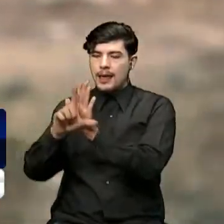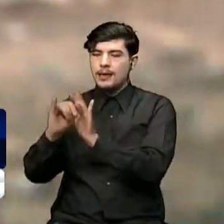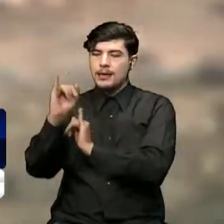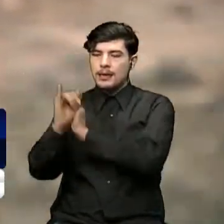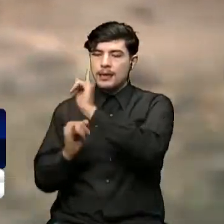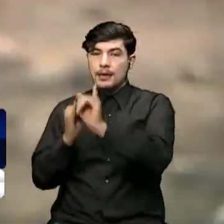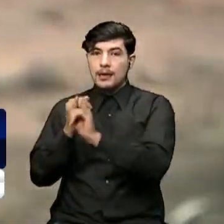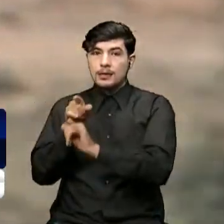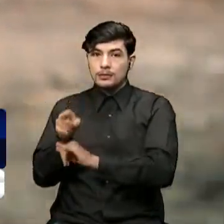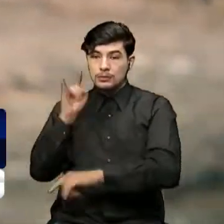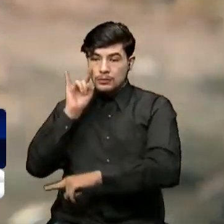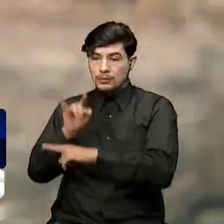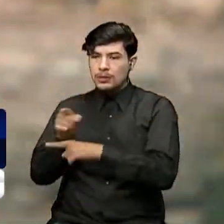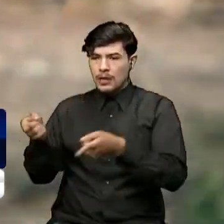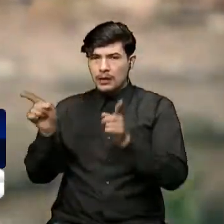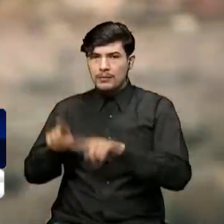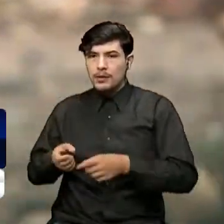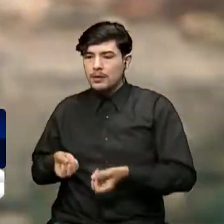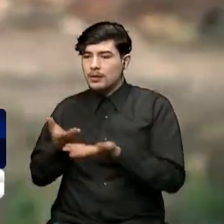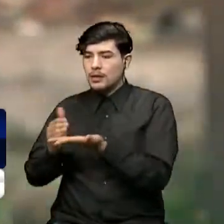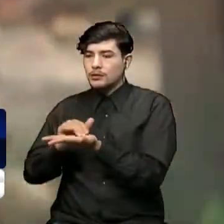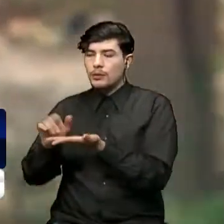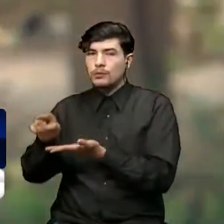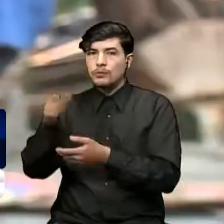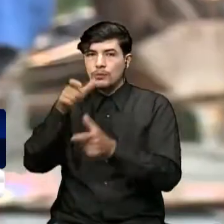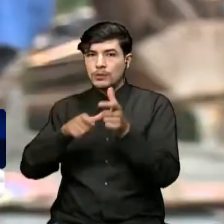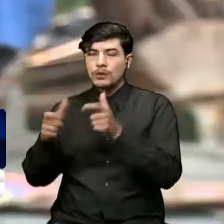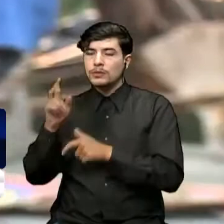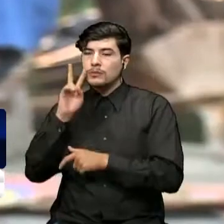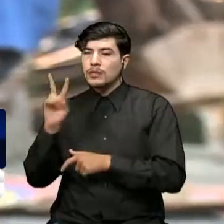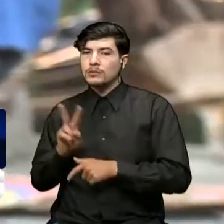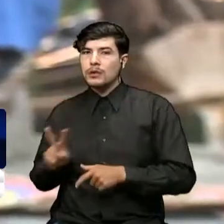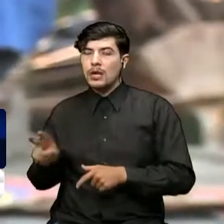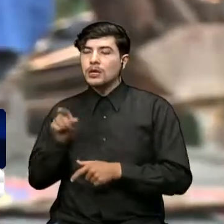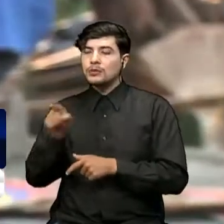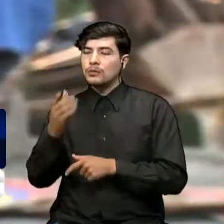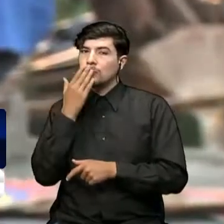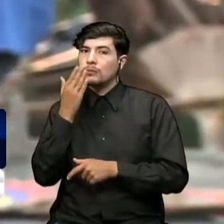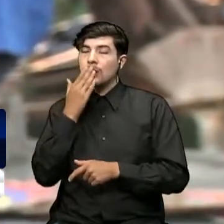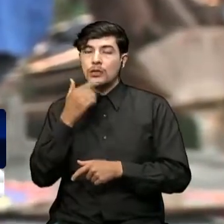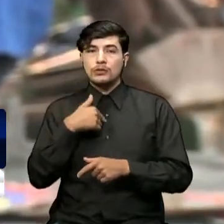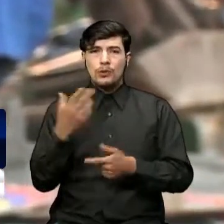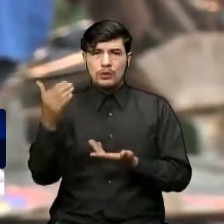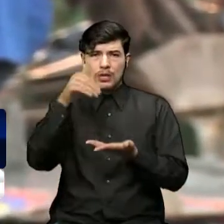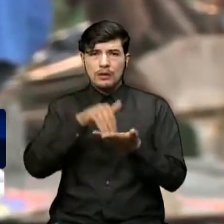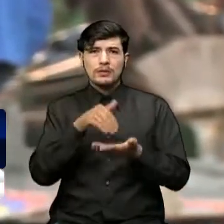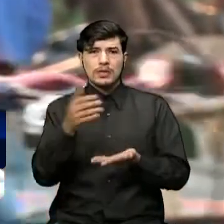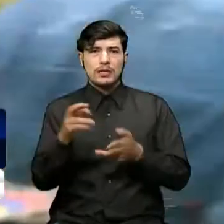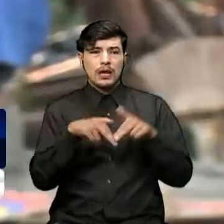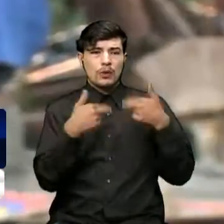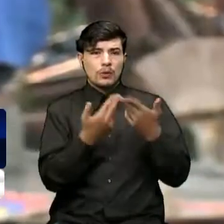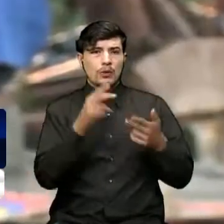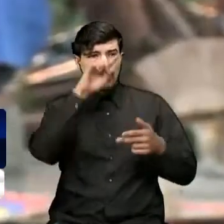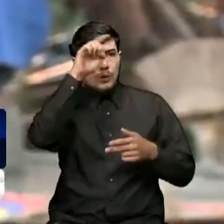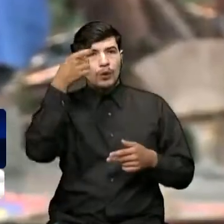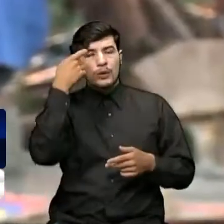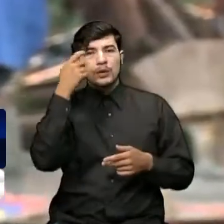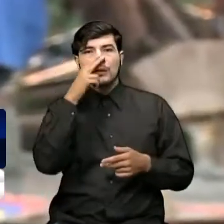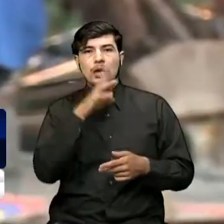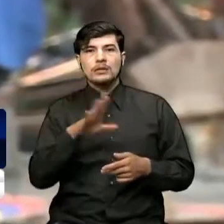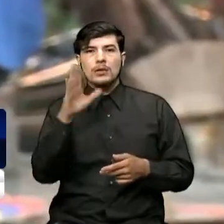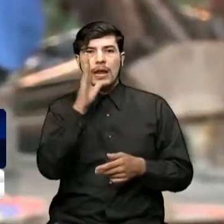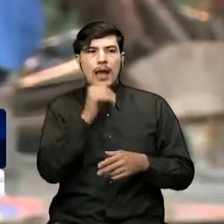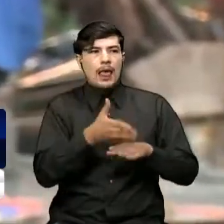también tiene que dar una solución porque son indígenas venezolanos yo no vuelvo a una reunión con el gobierno nacional si no hay soluciones